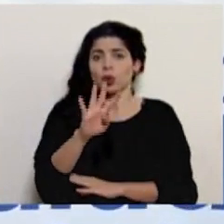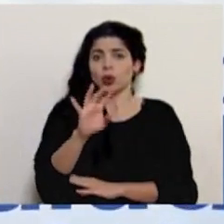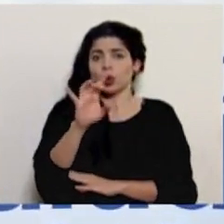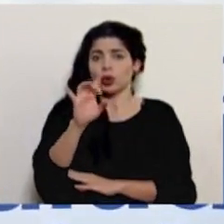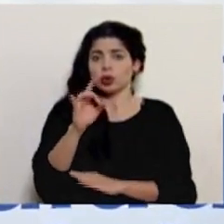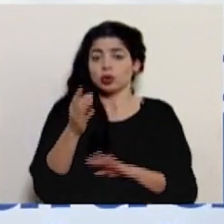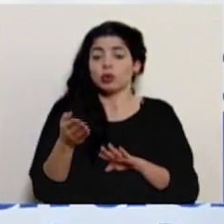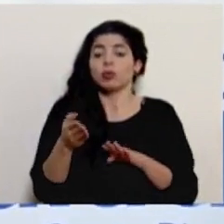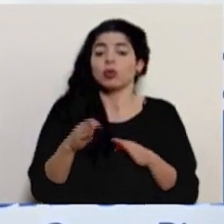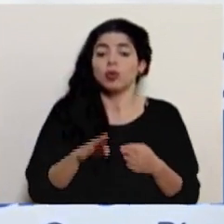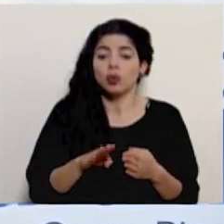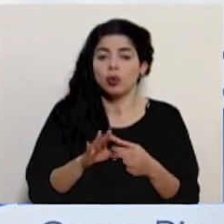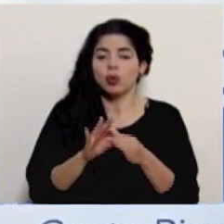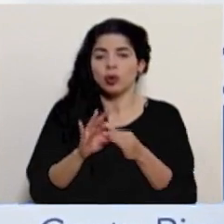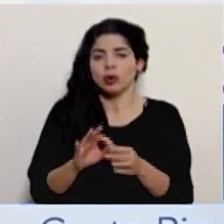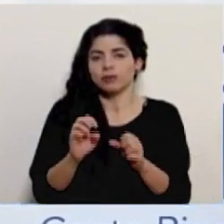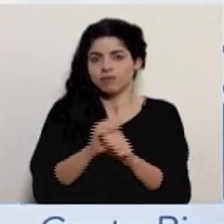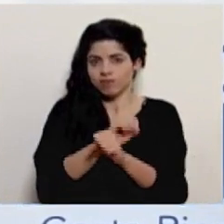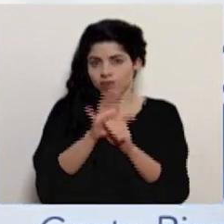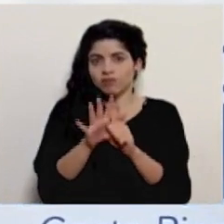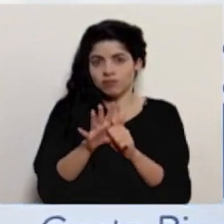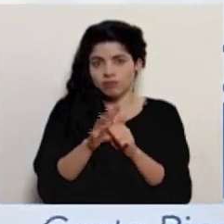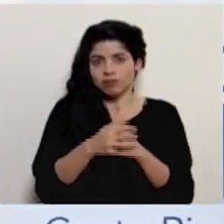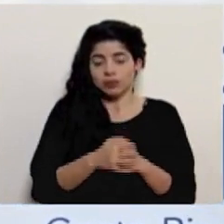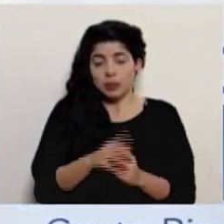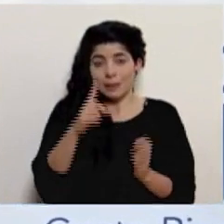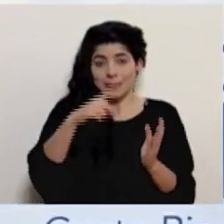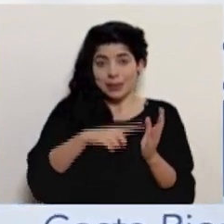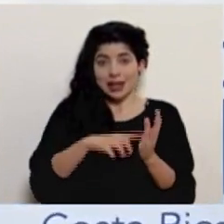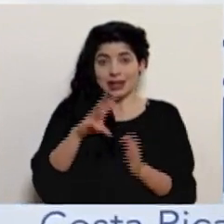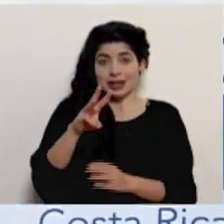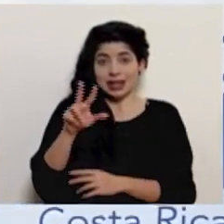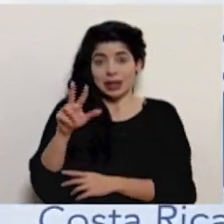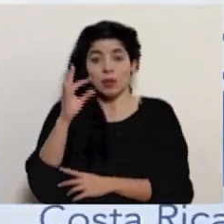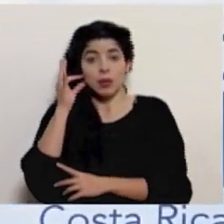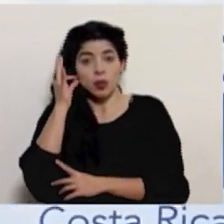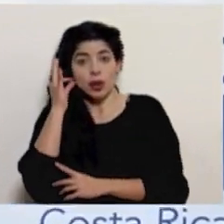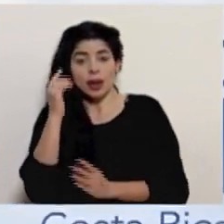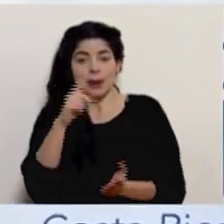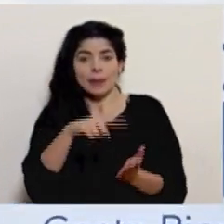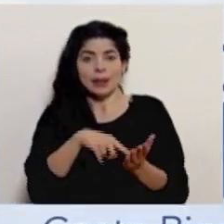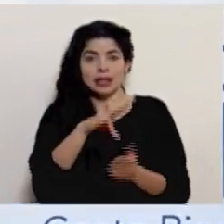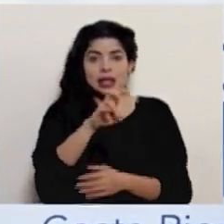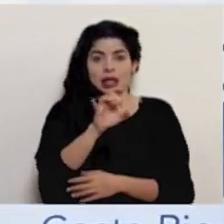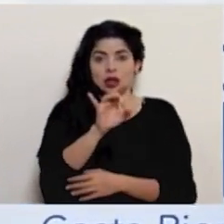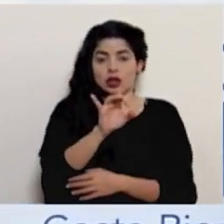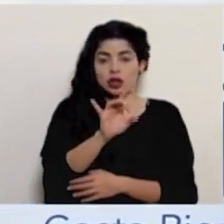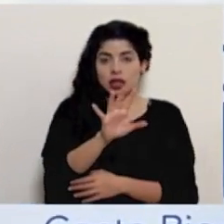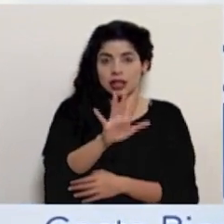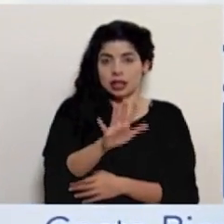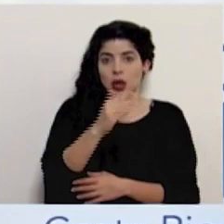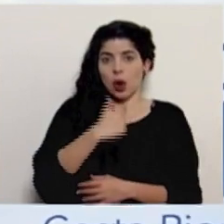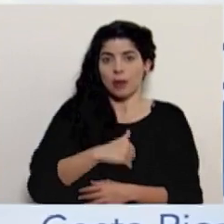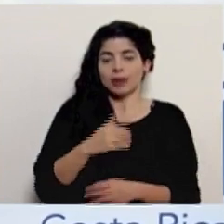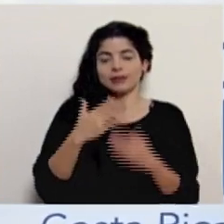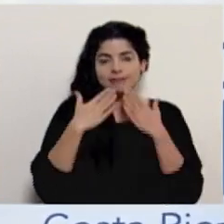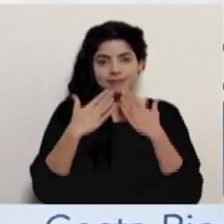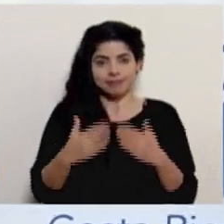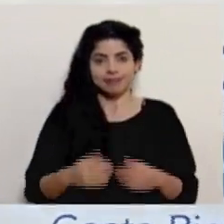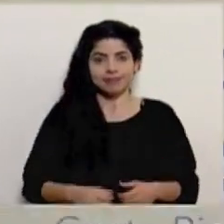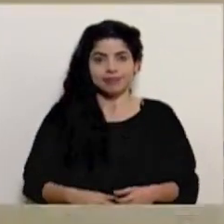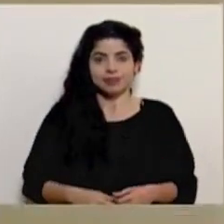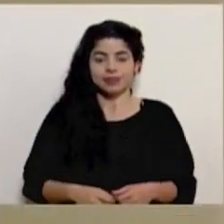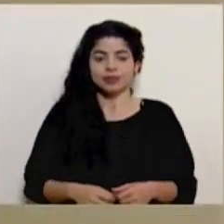2.848 decesos relacionados con COVID-19, 1.063 mujeres y 1.785 hombres. Muchas gracias.